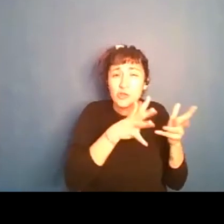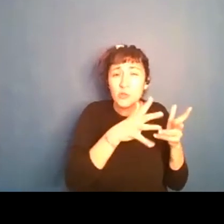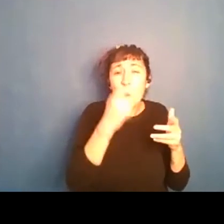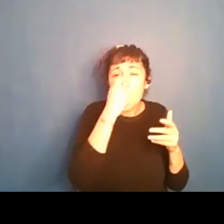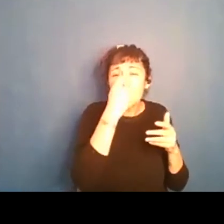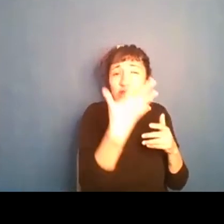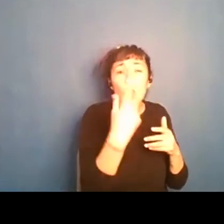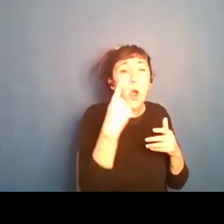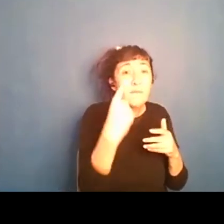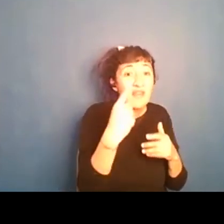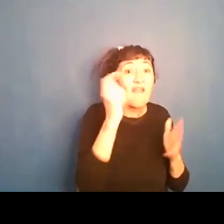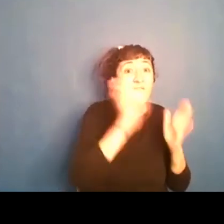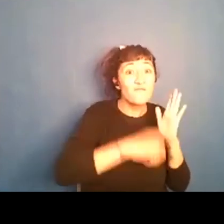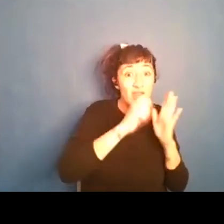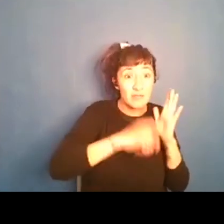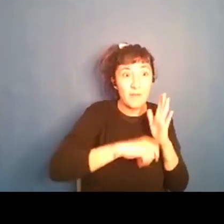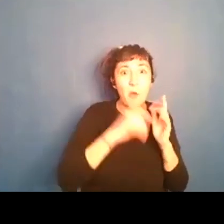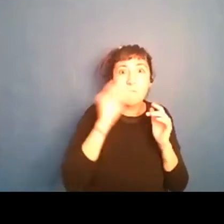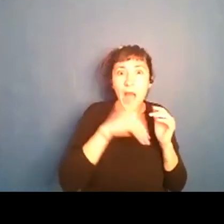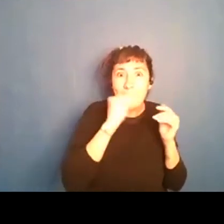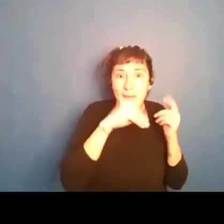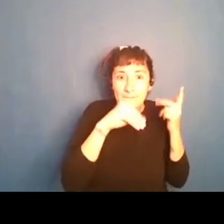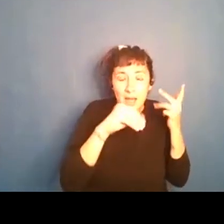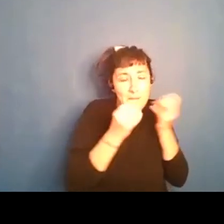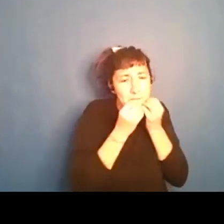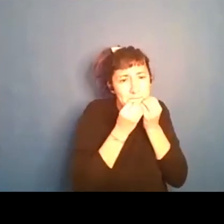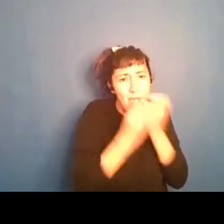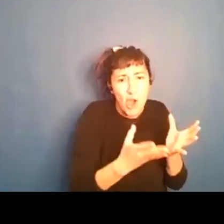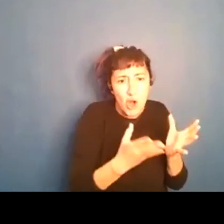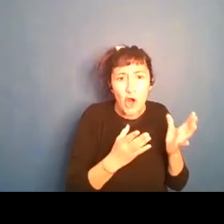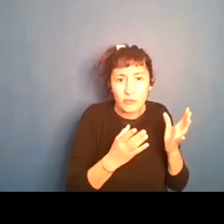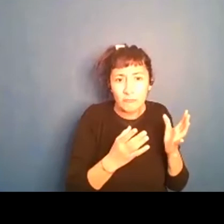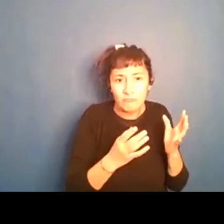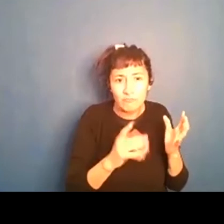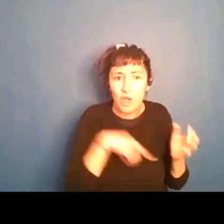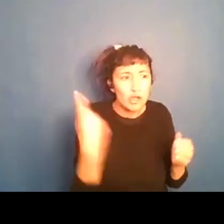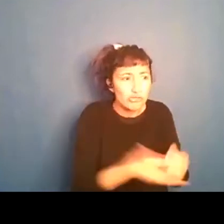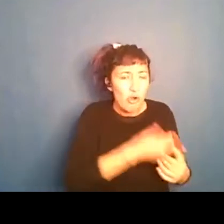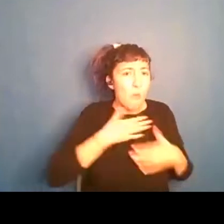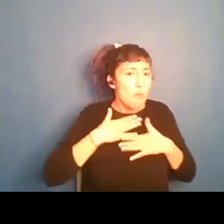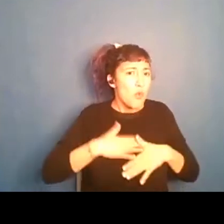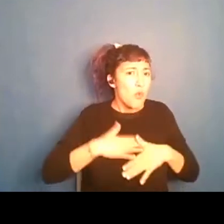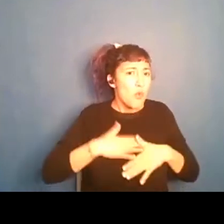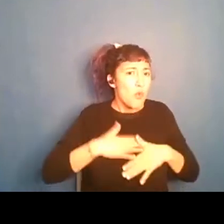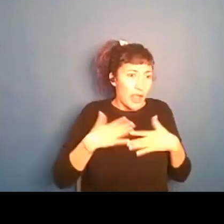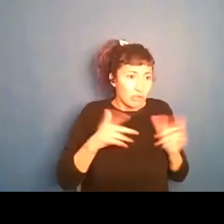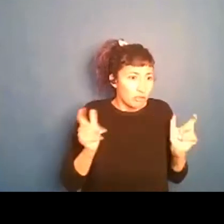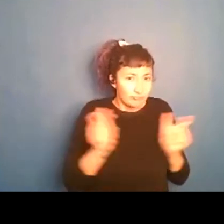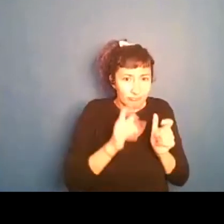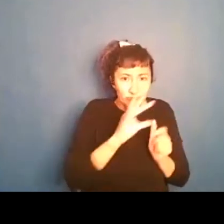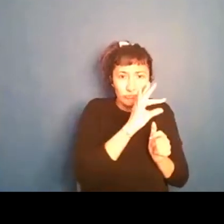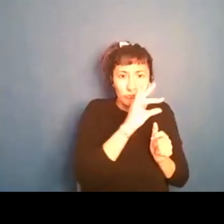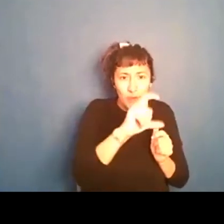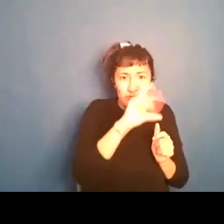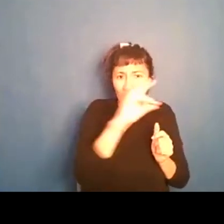firmas, pero cuanto más firmas, mejor. Es algo que estamos muy, muy contentos como comisión directiva haber logrado